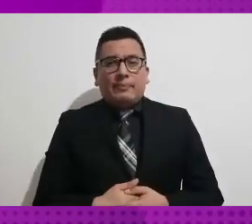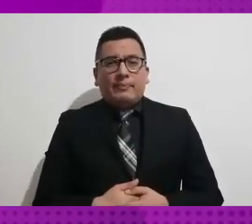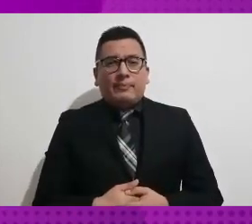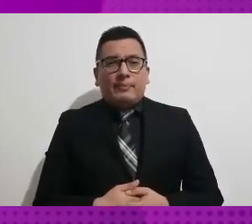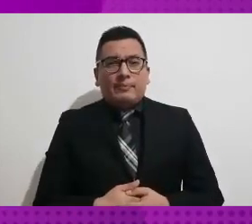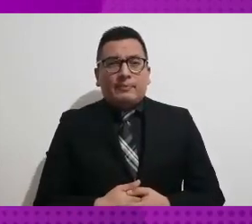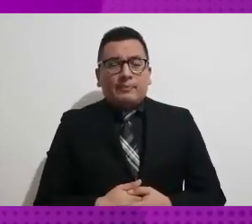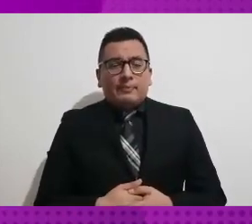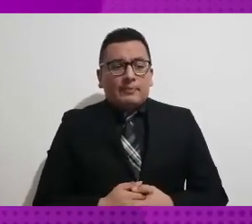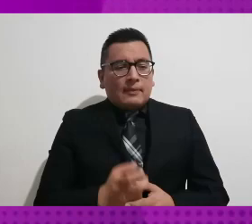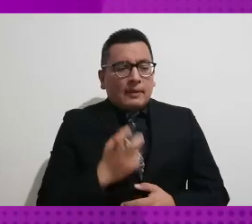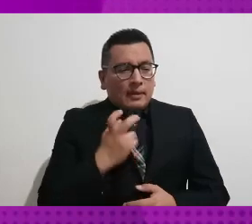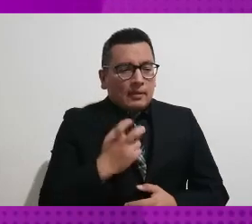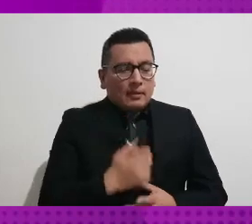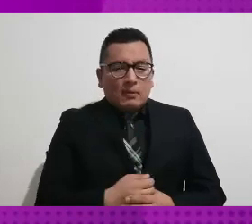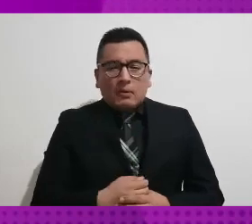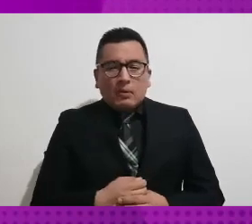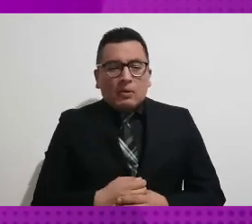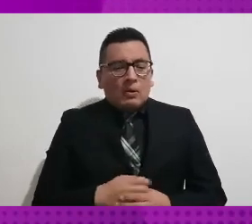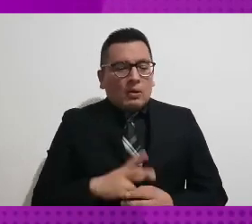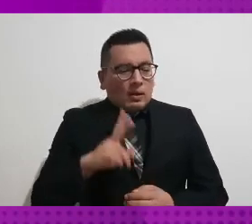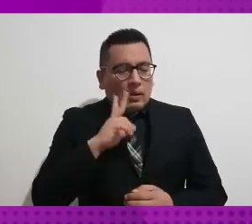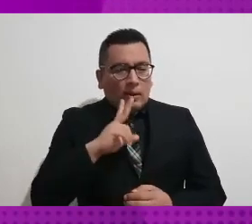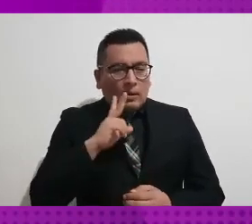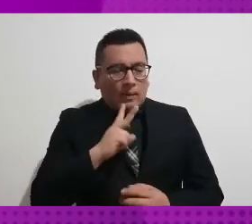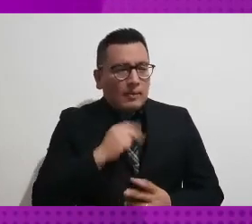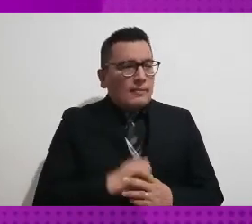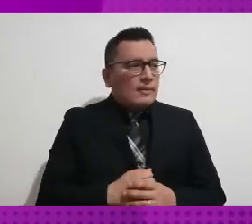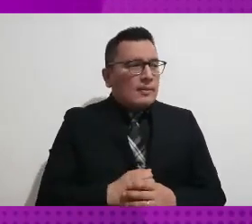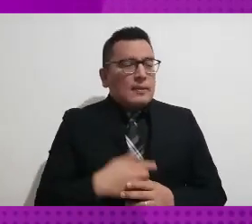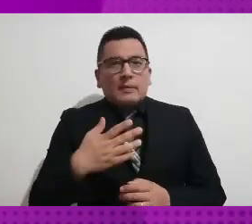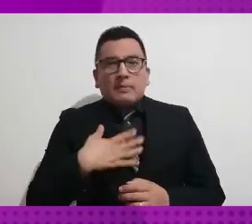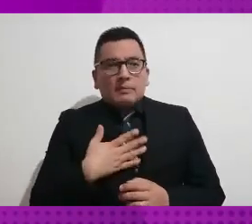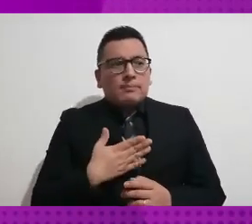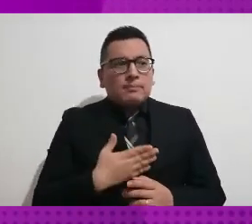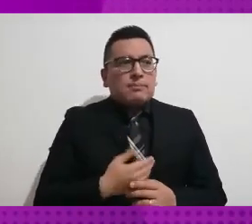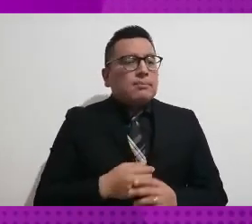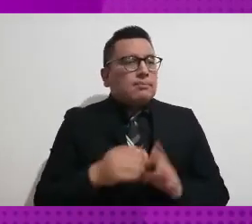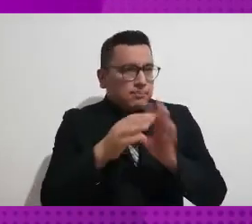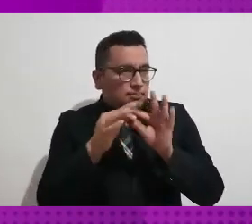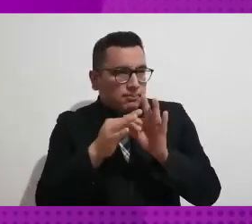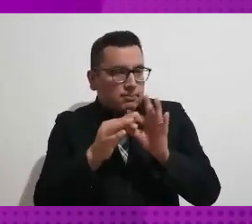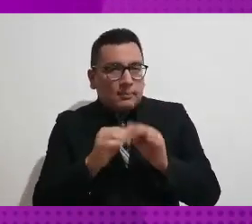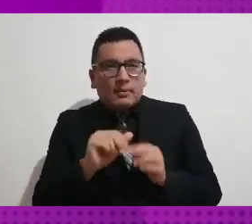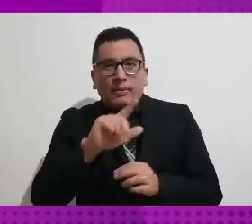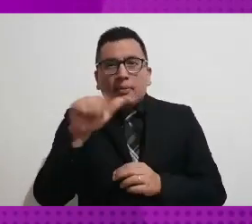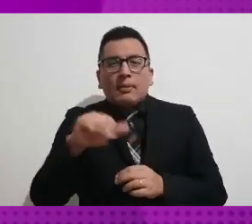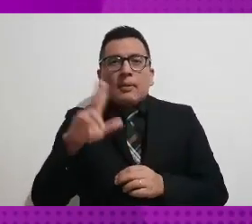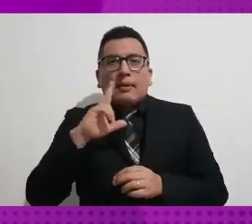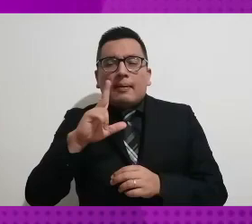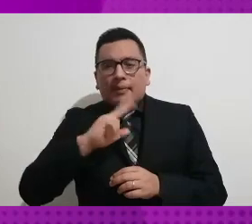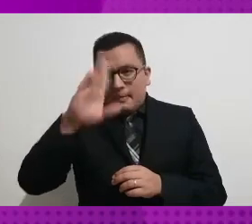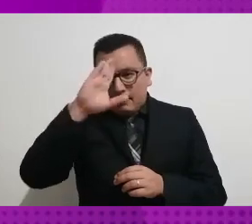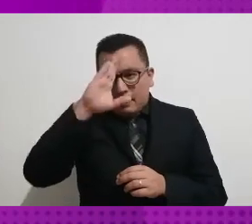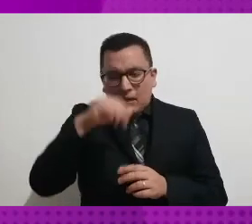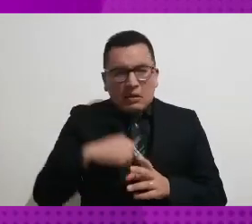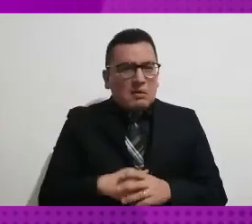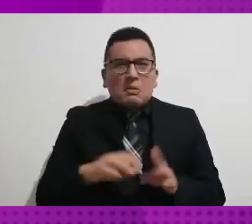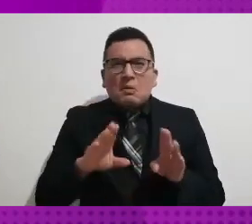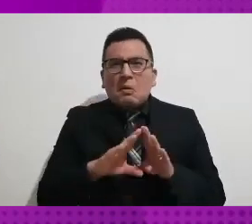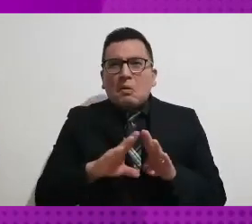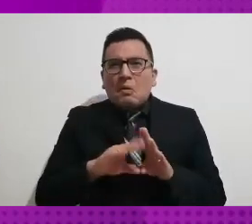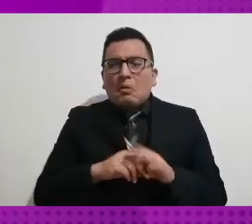Entonces, es darles a que conozcan primero y luego técnicamente cómo se puede editar